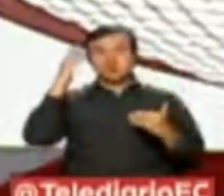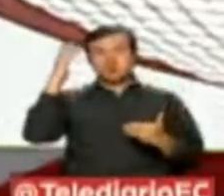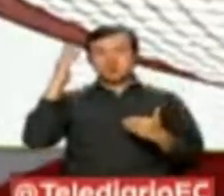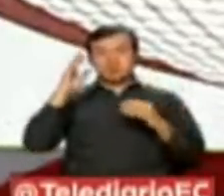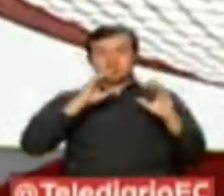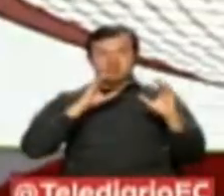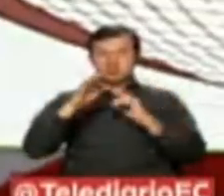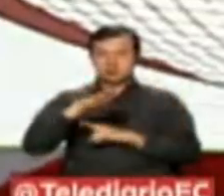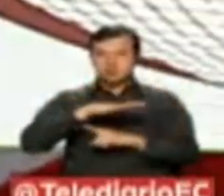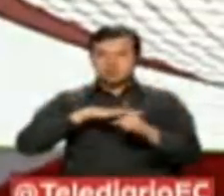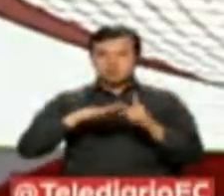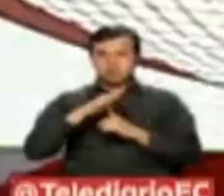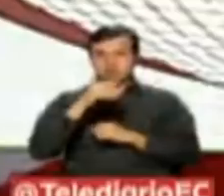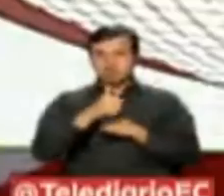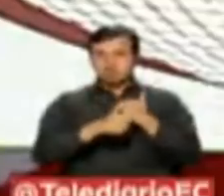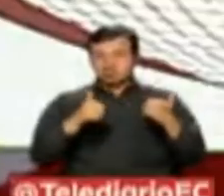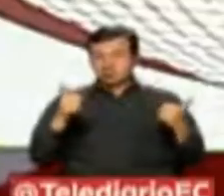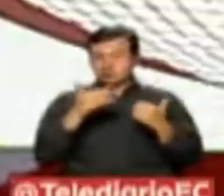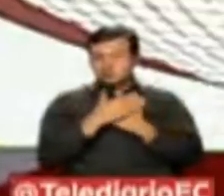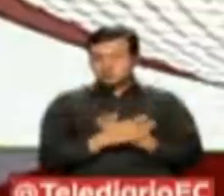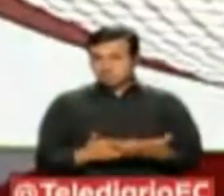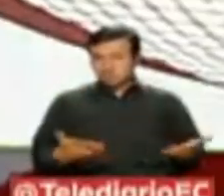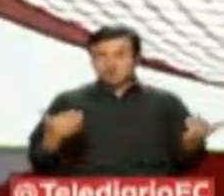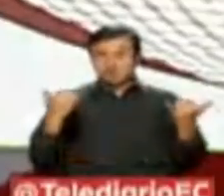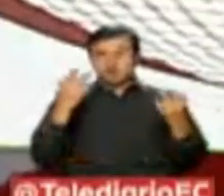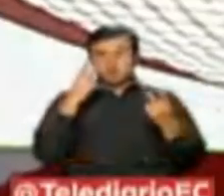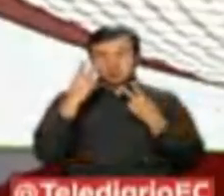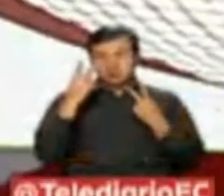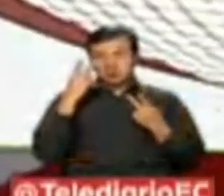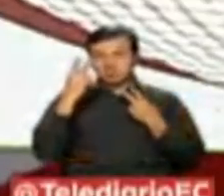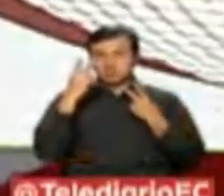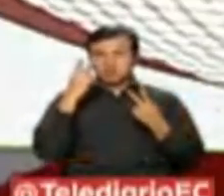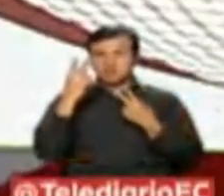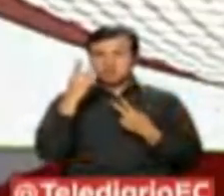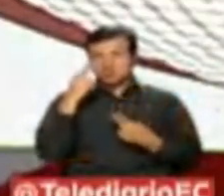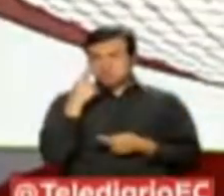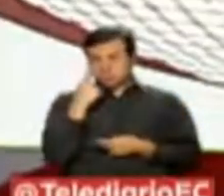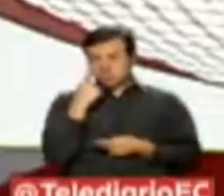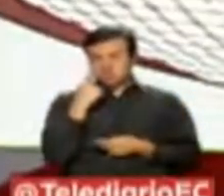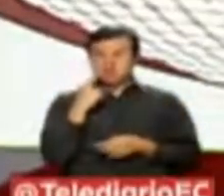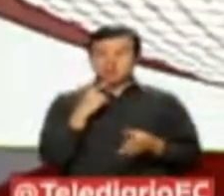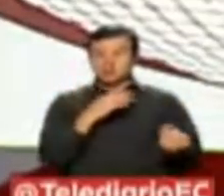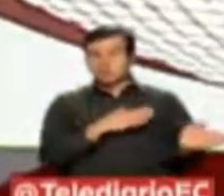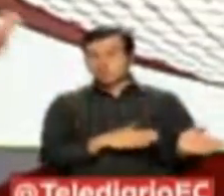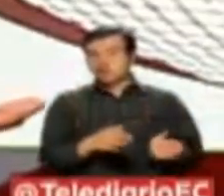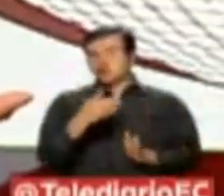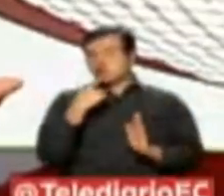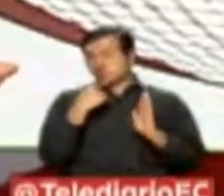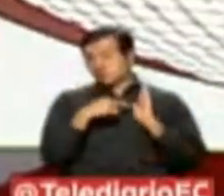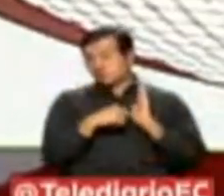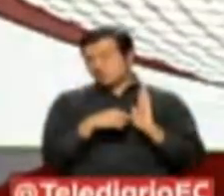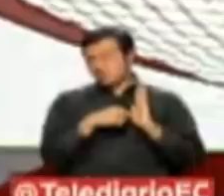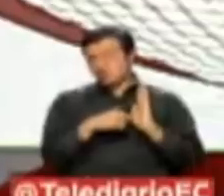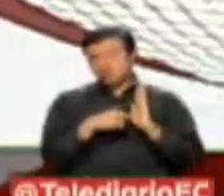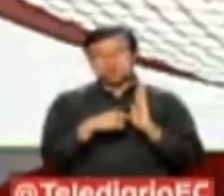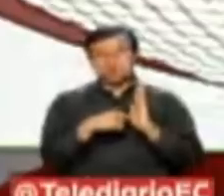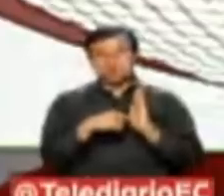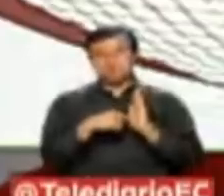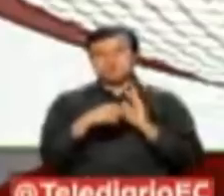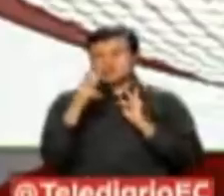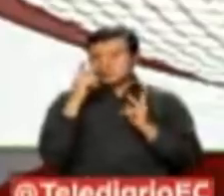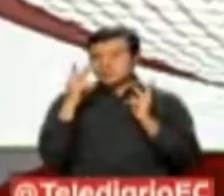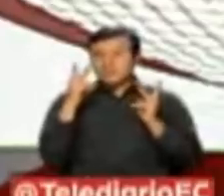comunicación de campaña de la candidata ahora mismo hay algunas señales que hemos recibido por ejemplo es muy